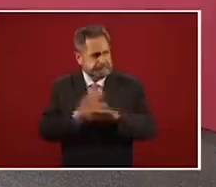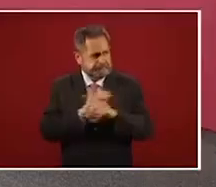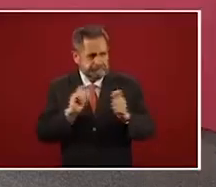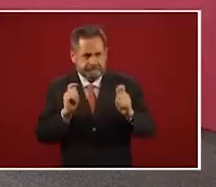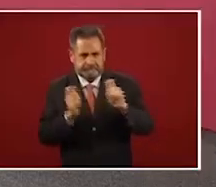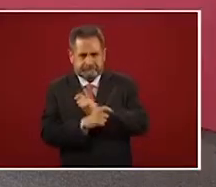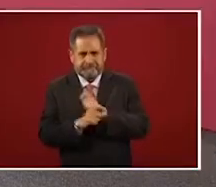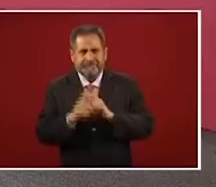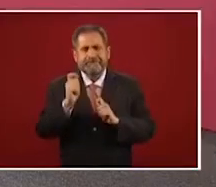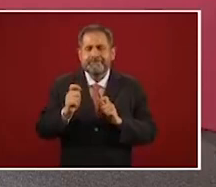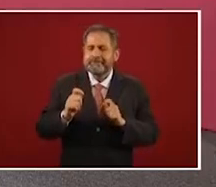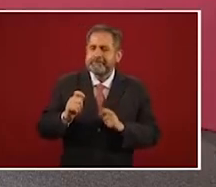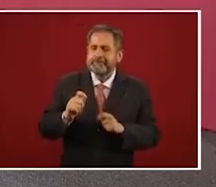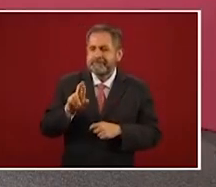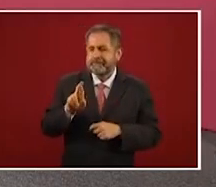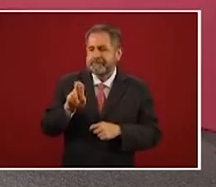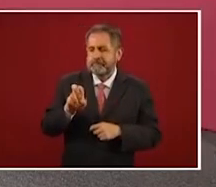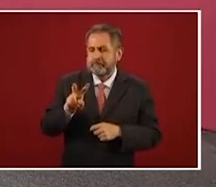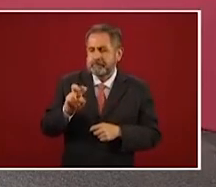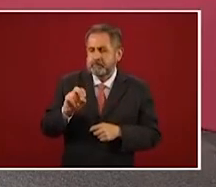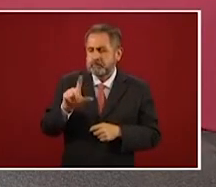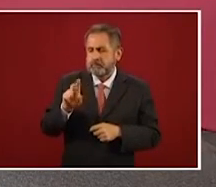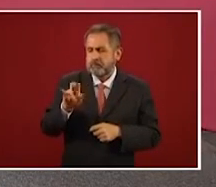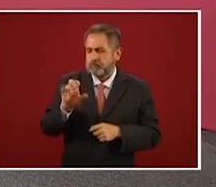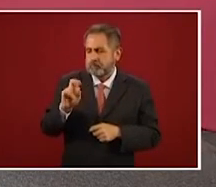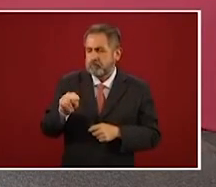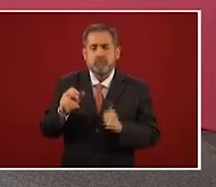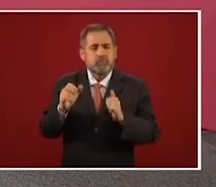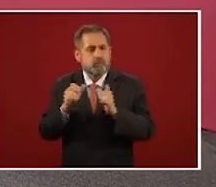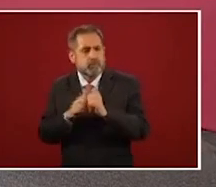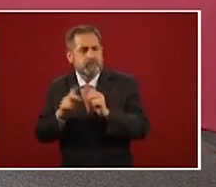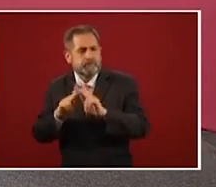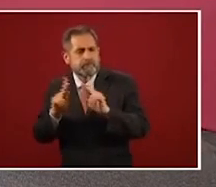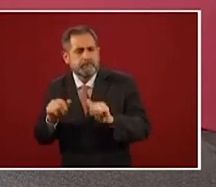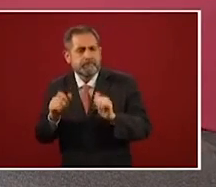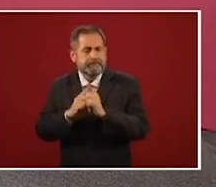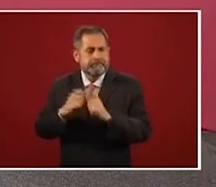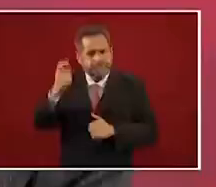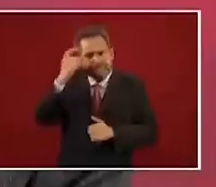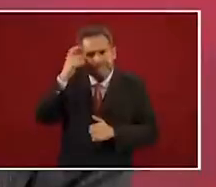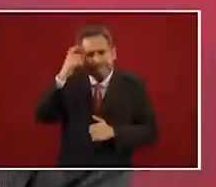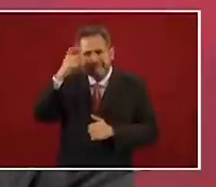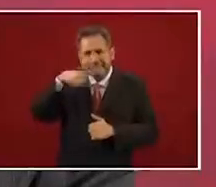pero revolución, sobre todo de las conciencias.